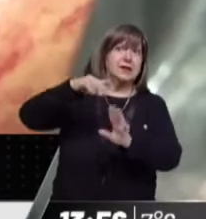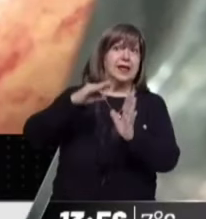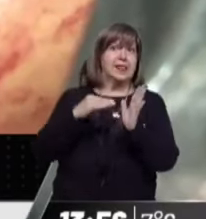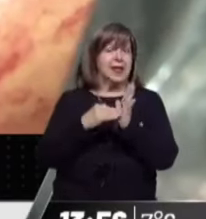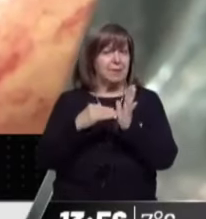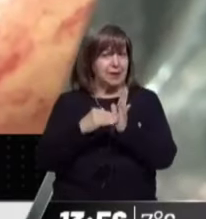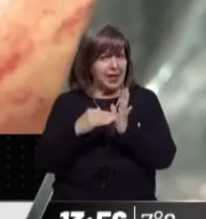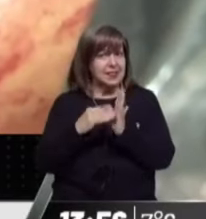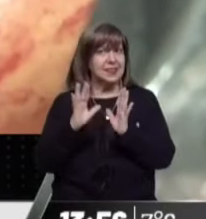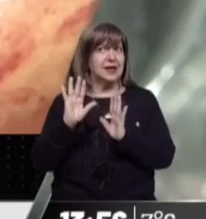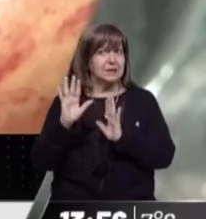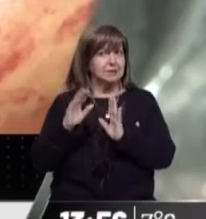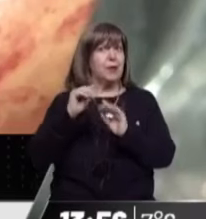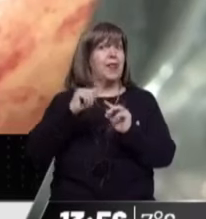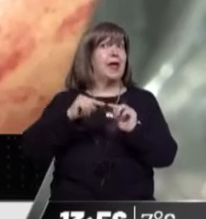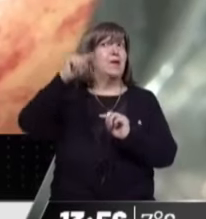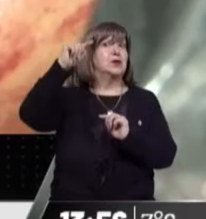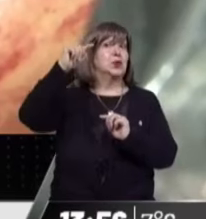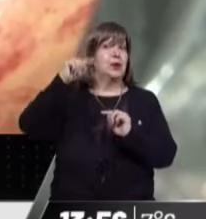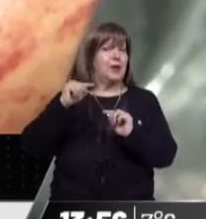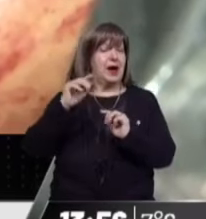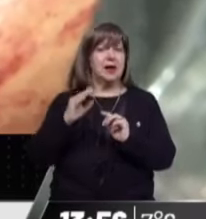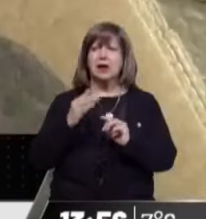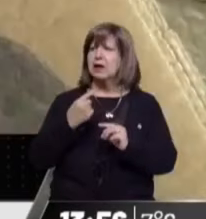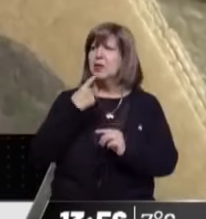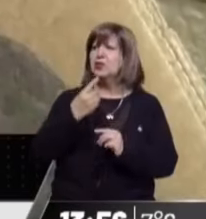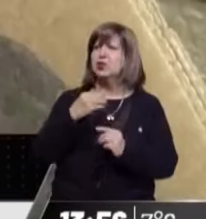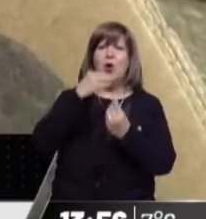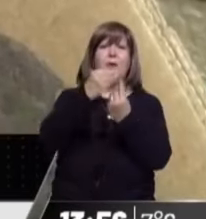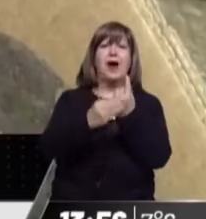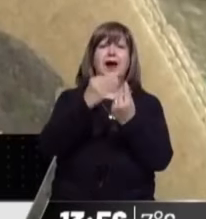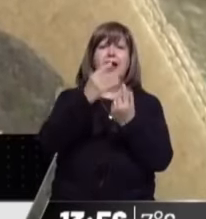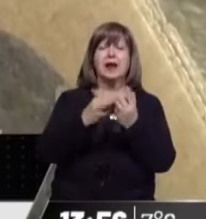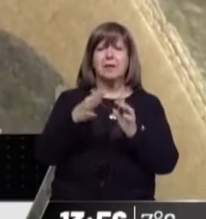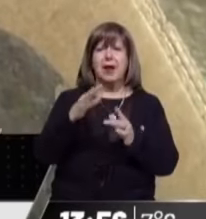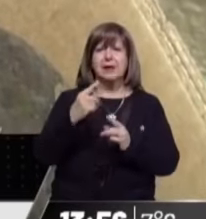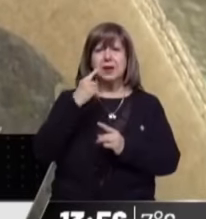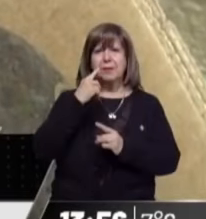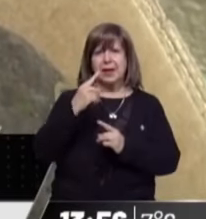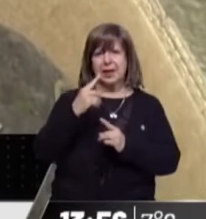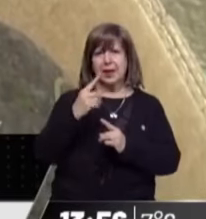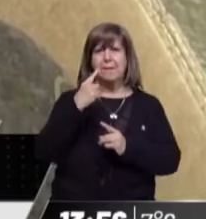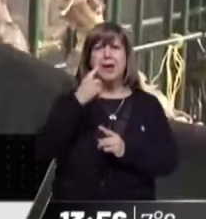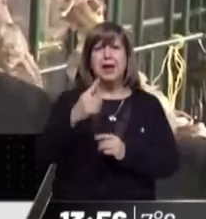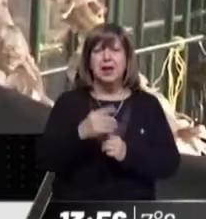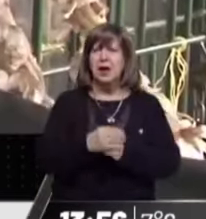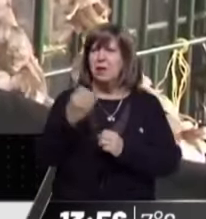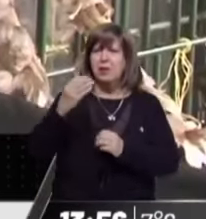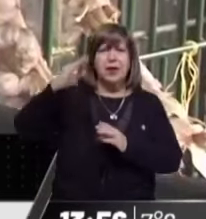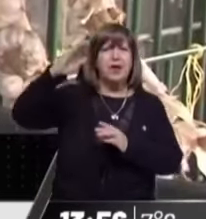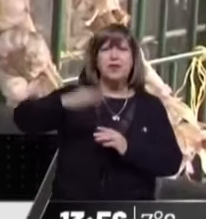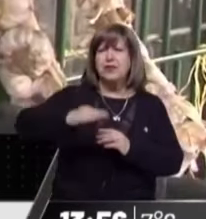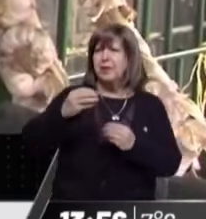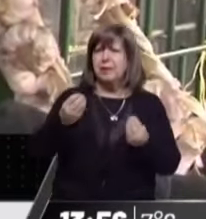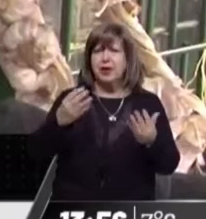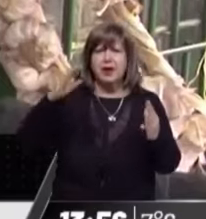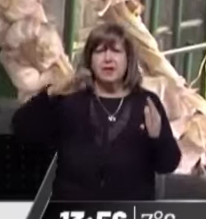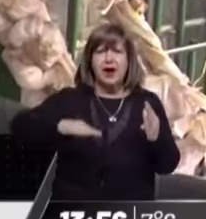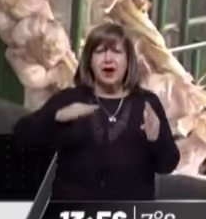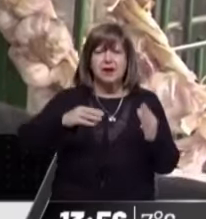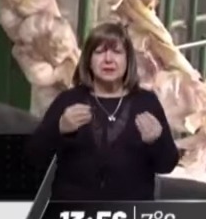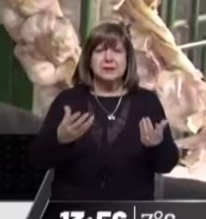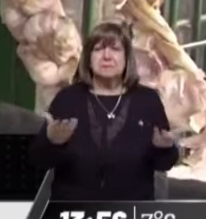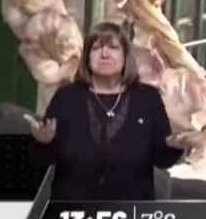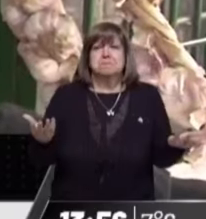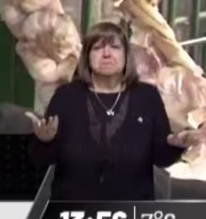temporada de las montañas, por ahí sube y baja. ¿Cuándo está la banana ahora? 1.000 más barata. ¿Por qué baja? No sé,